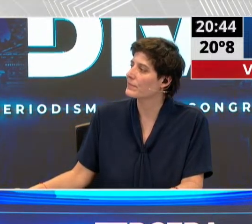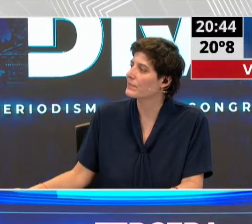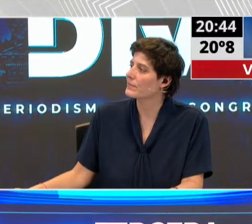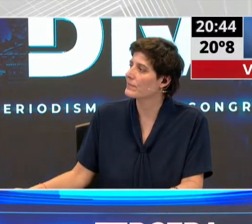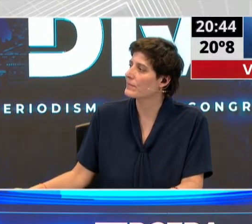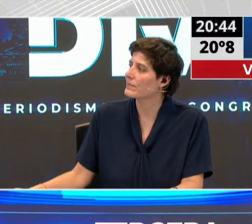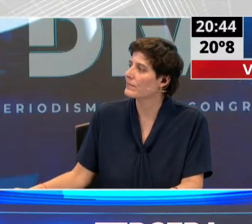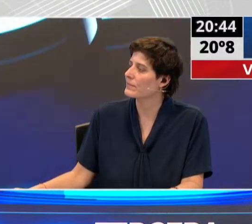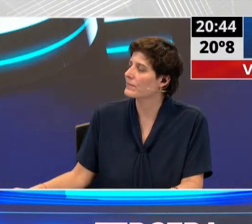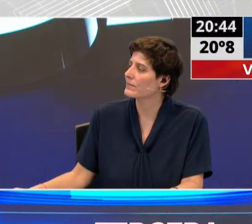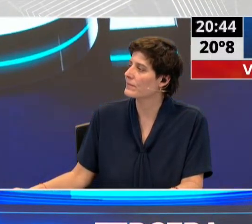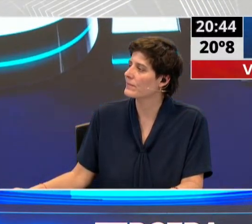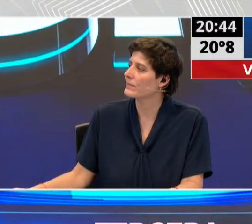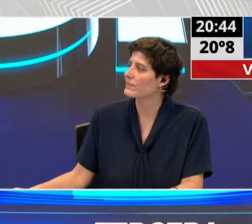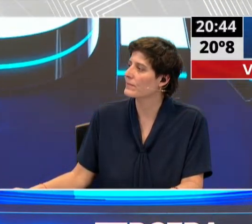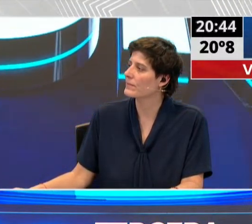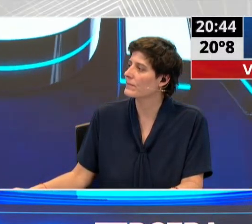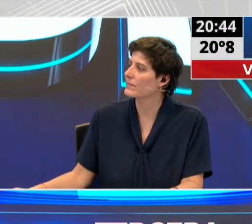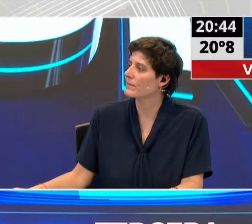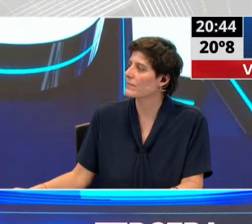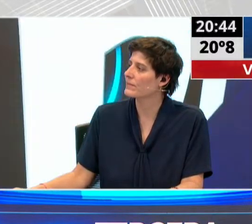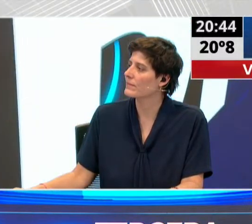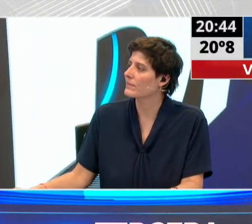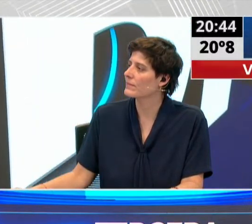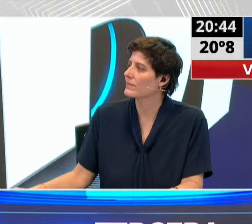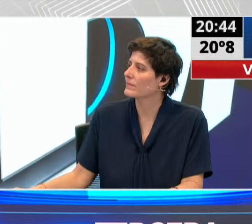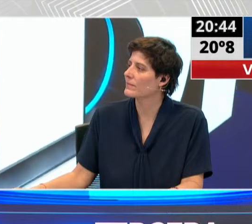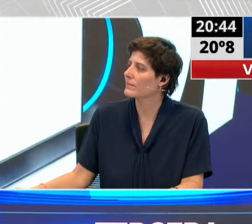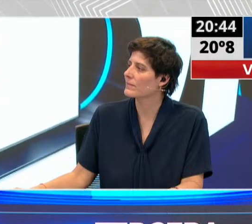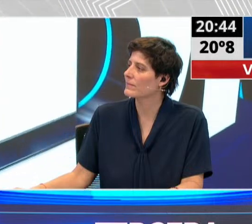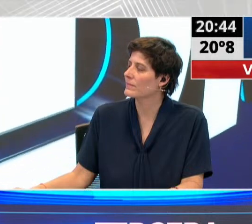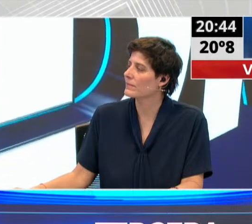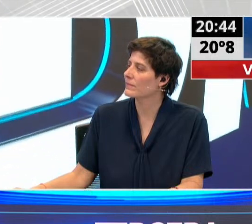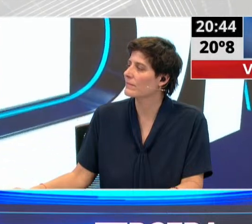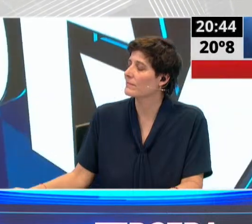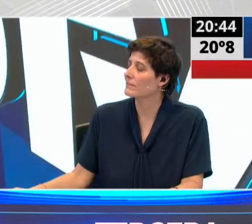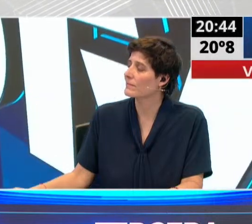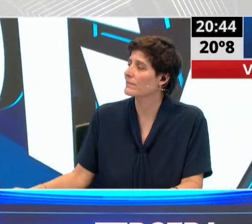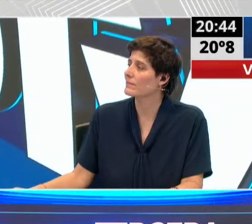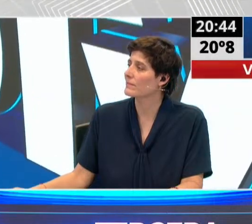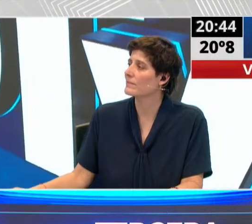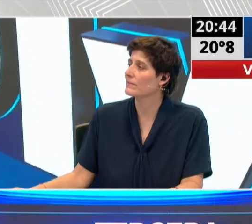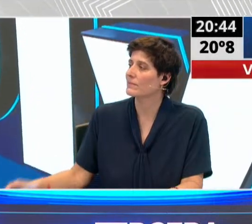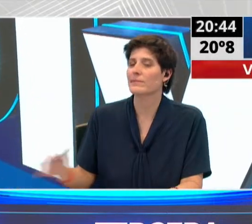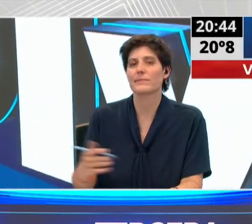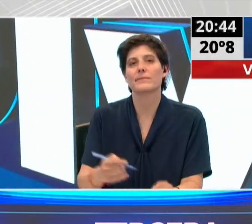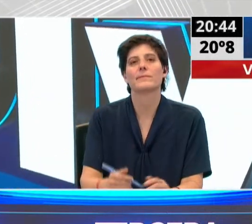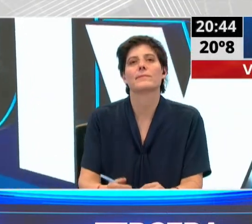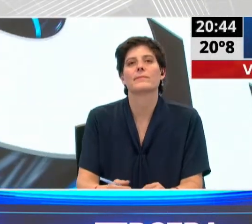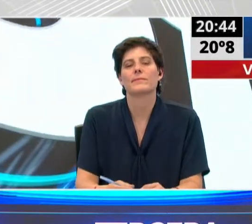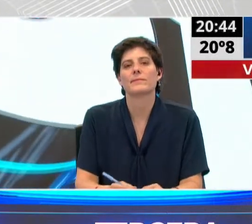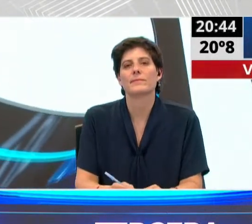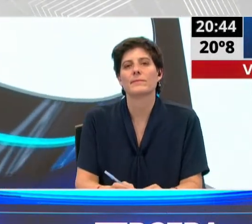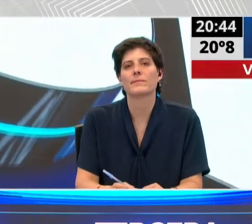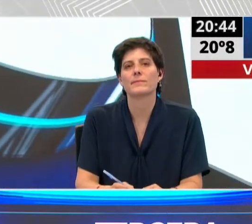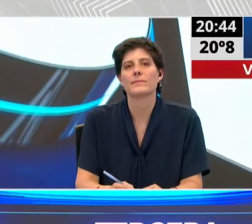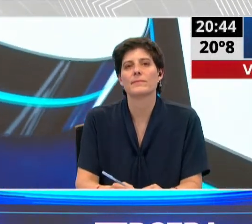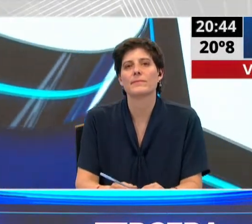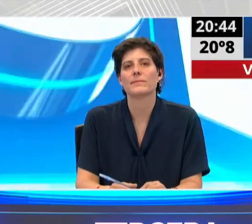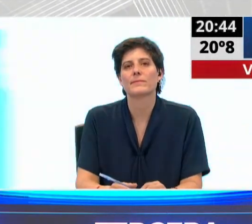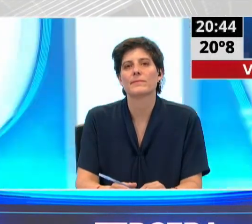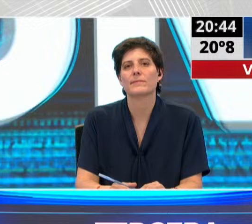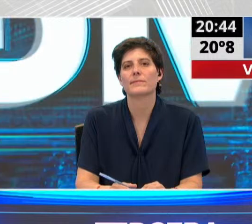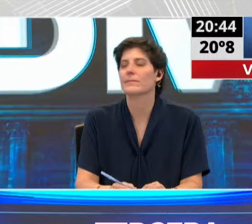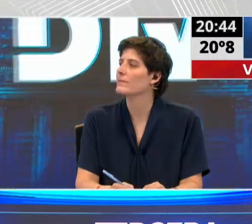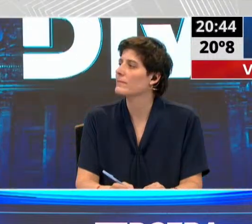105 voluntades que a partir de la partida de los 3 diputados salteños se reduce a 102,